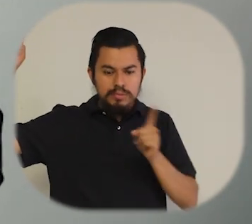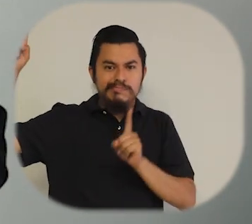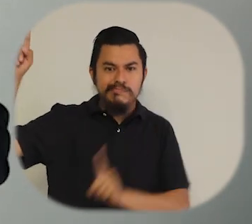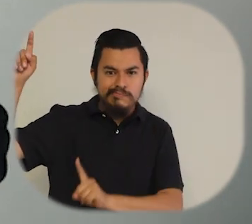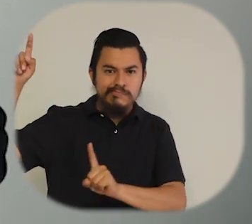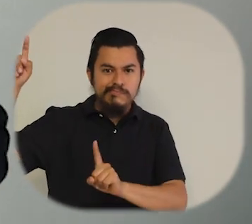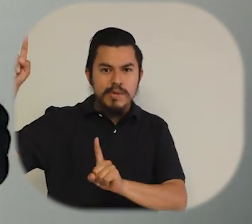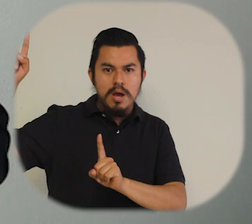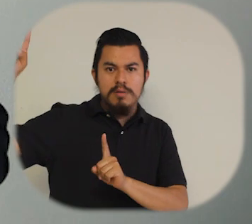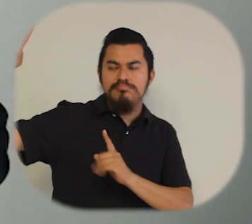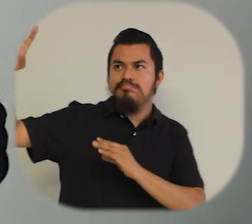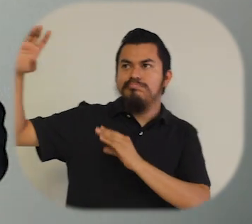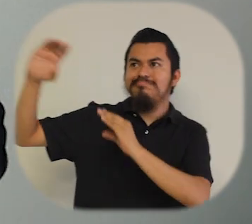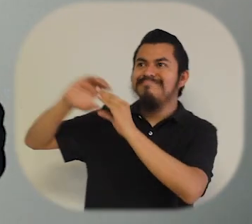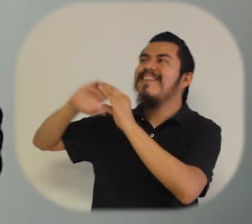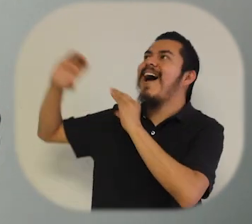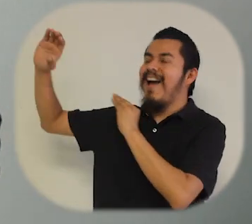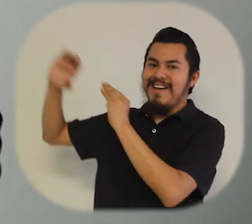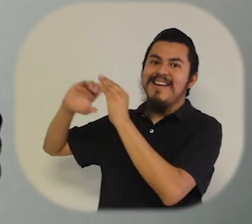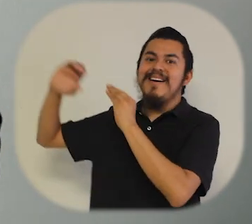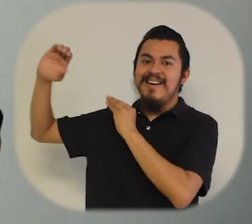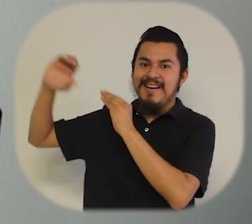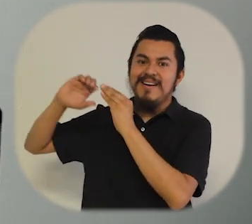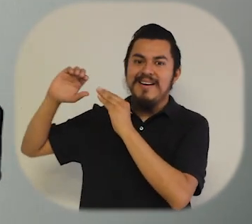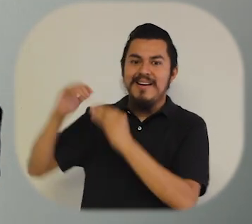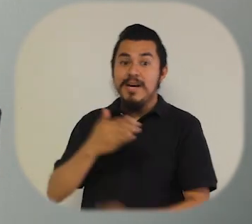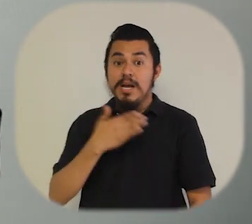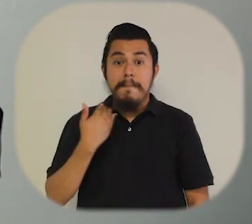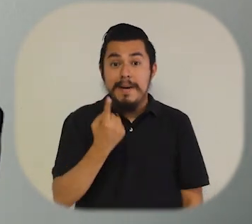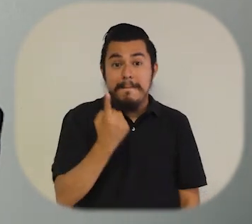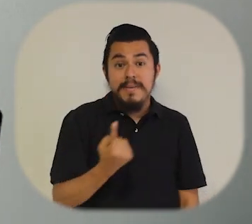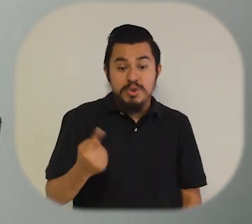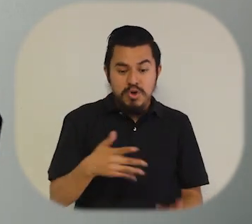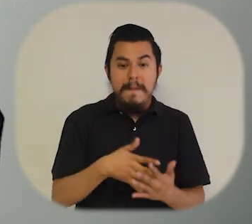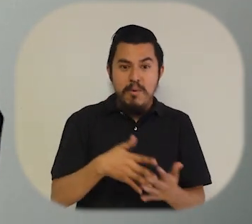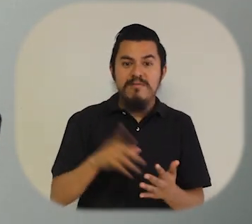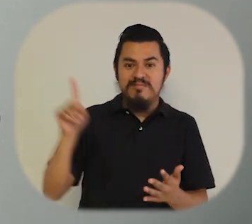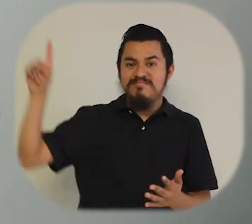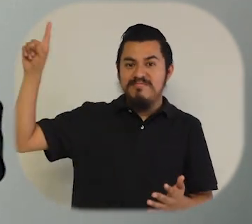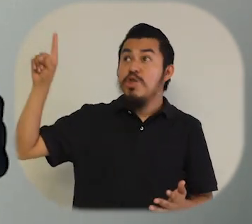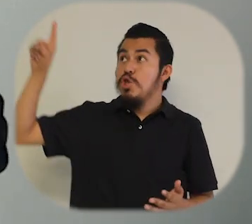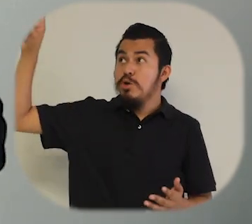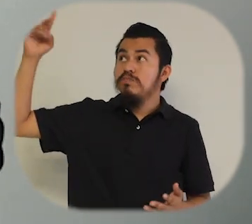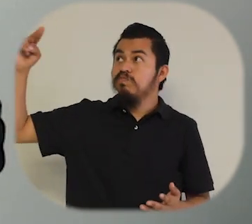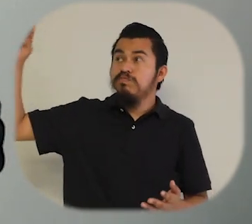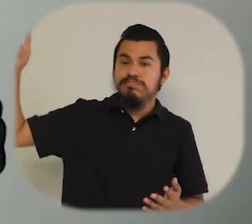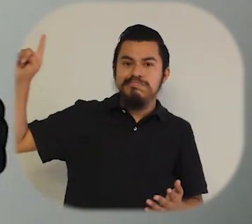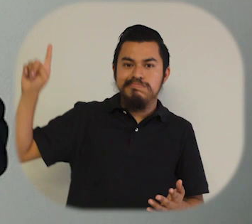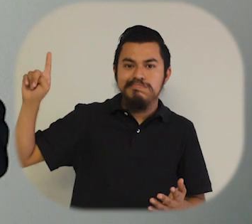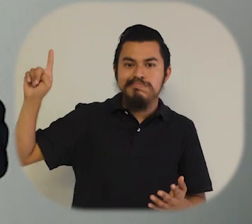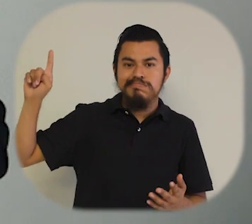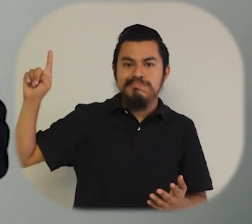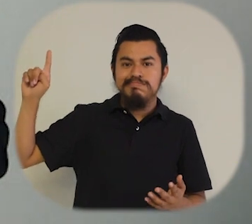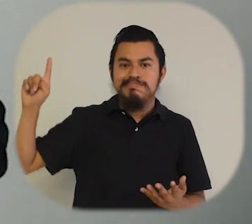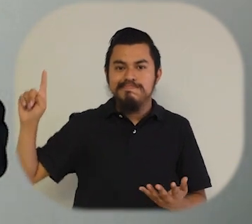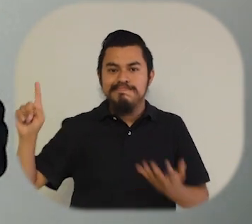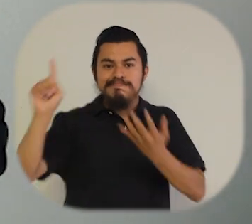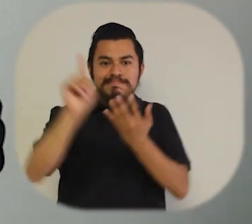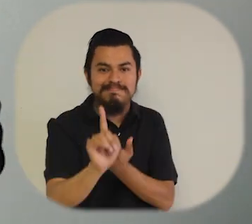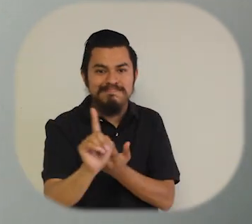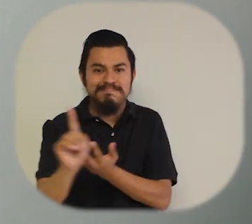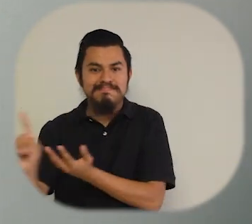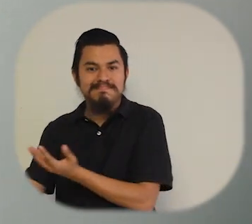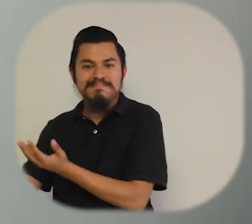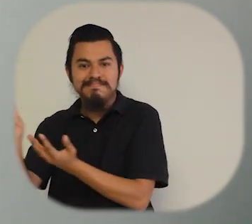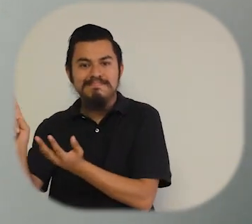se mantiene esta relación, sino que el hombre puede seguir como pueblo de Dios teniendo a Dios como Dios. Así es como